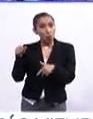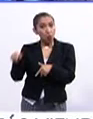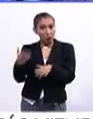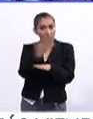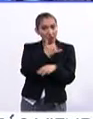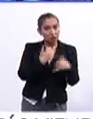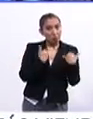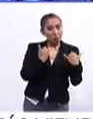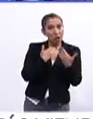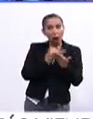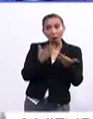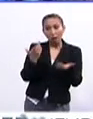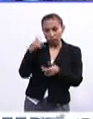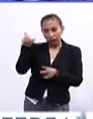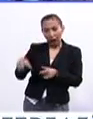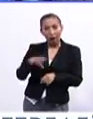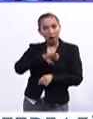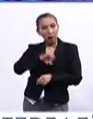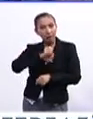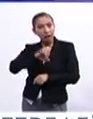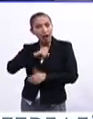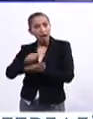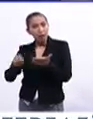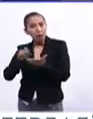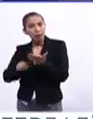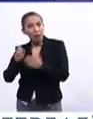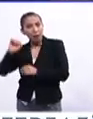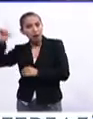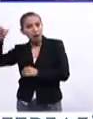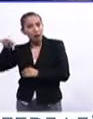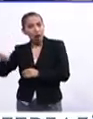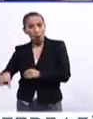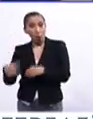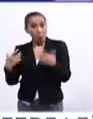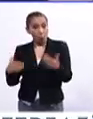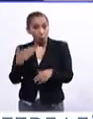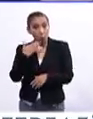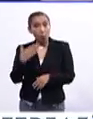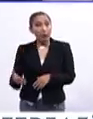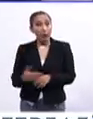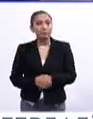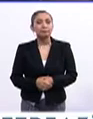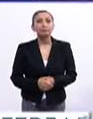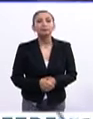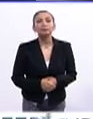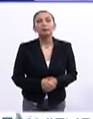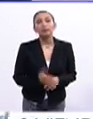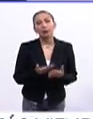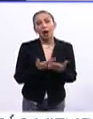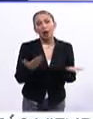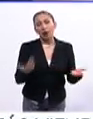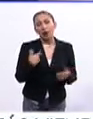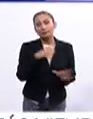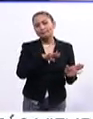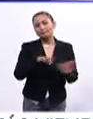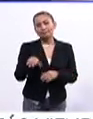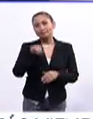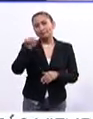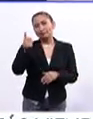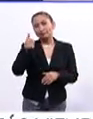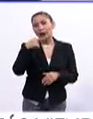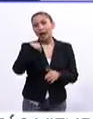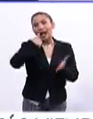estaban pues ya escribiendo de manera profesional, haciéndolo de manera profesional. Ahora, con respecto